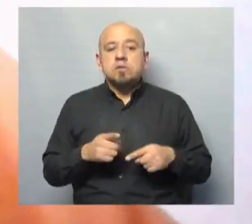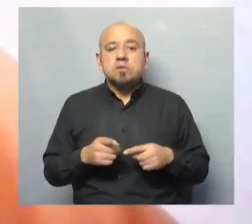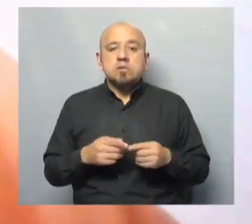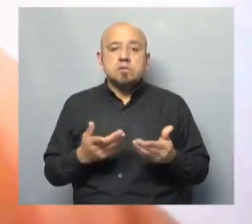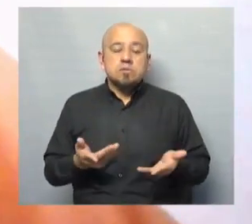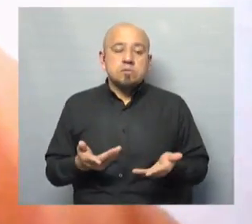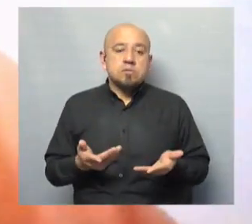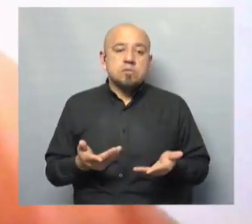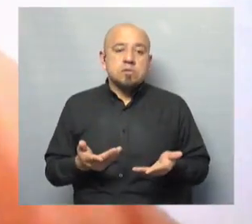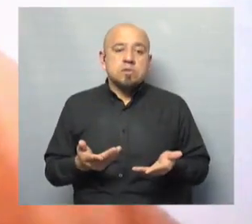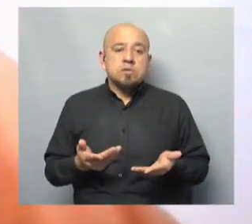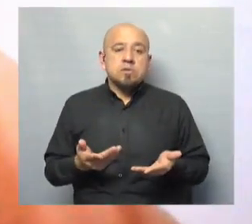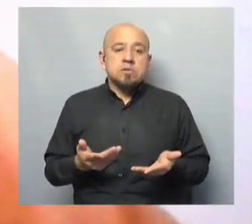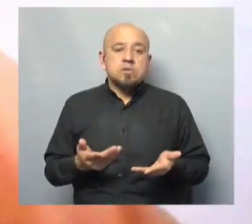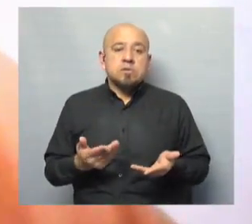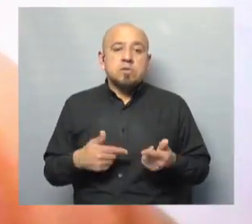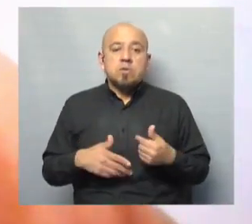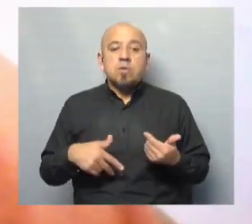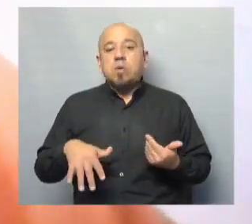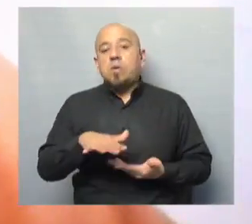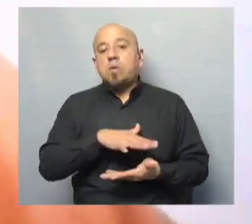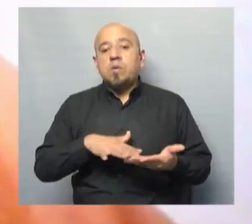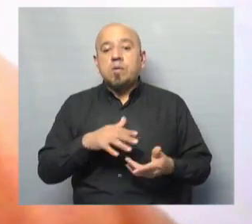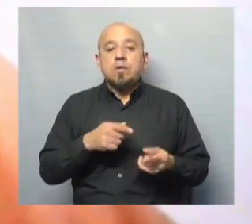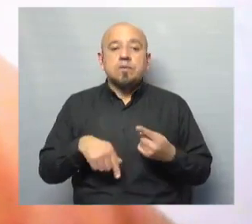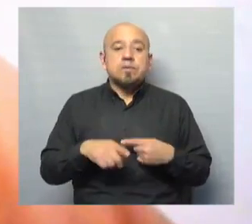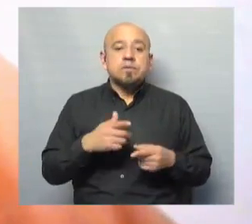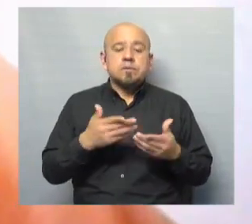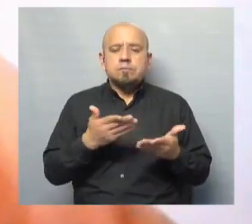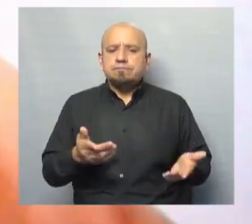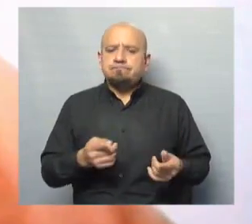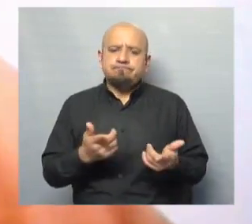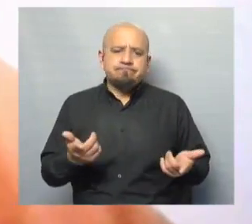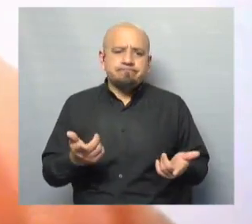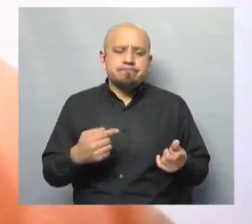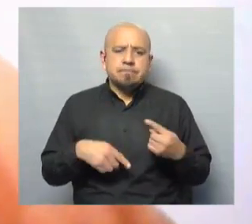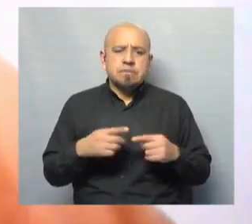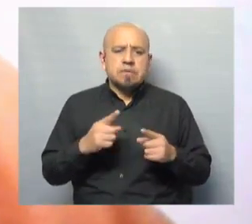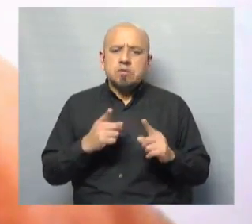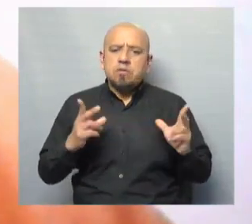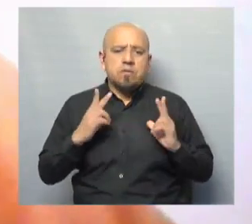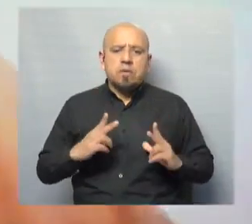una una situación de absoluta irregularidad informalidad